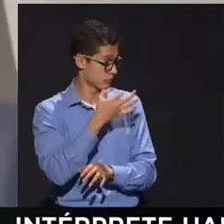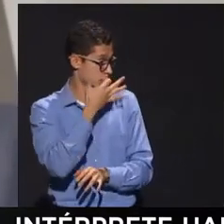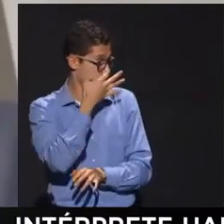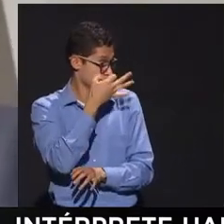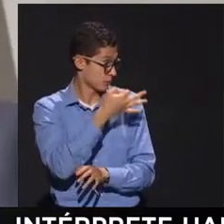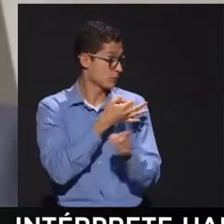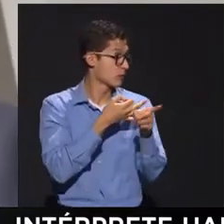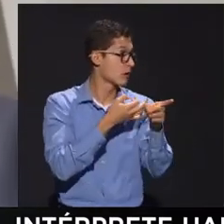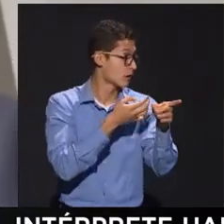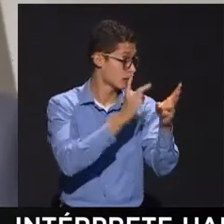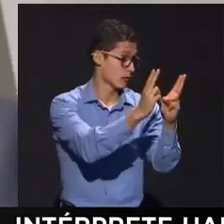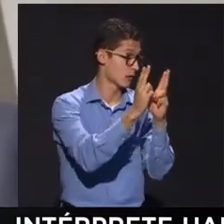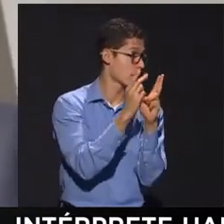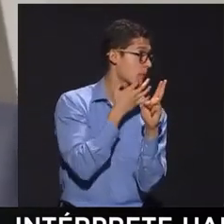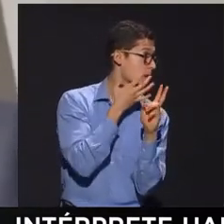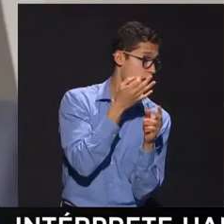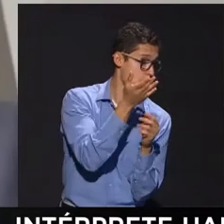una apariencia de verdad.